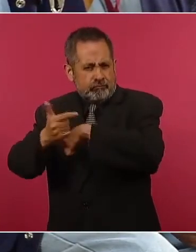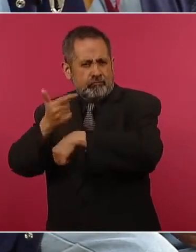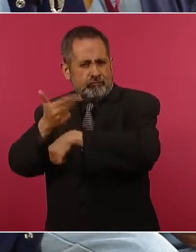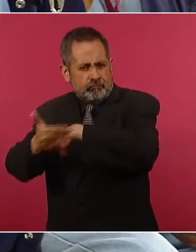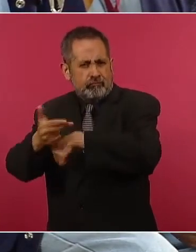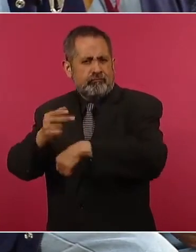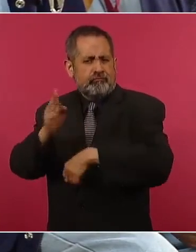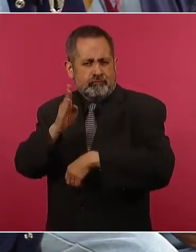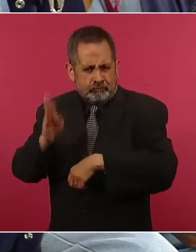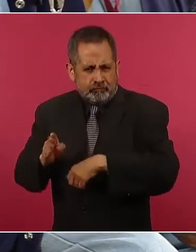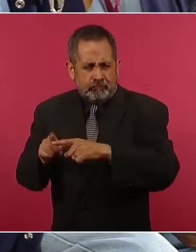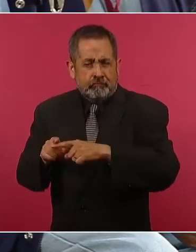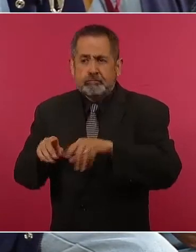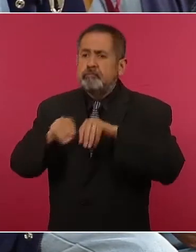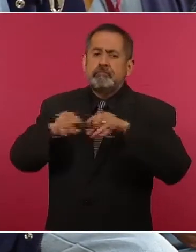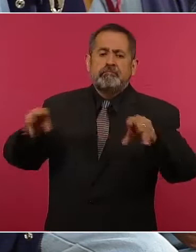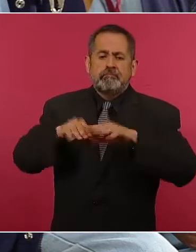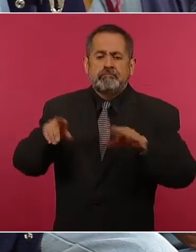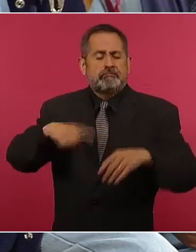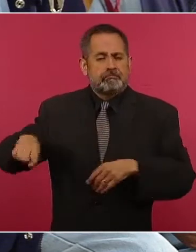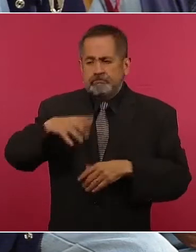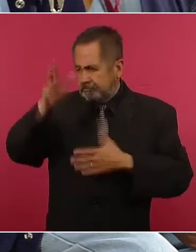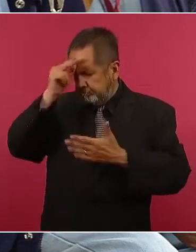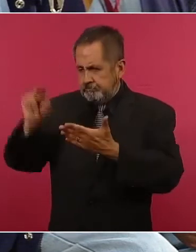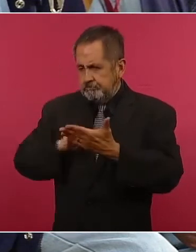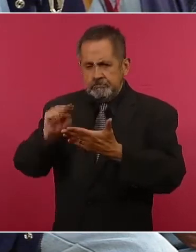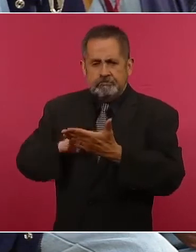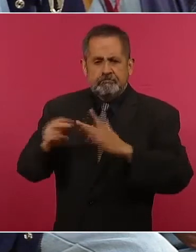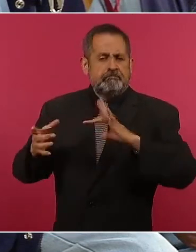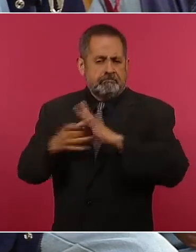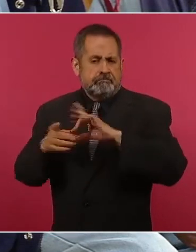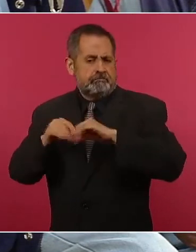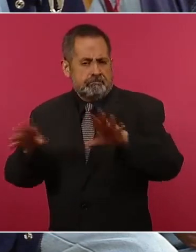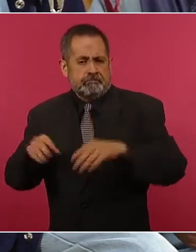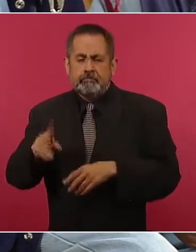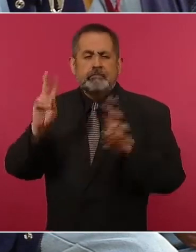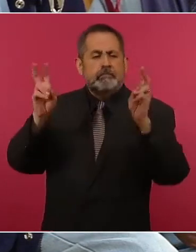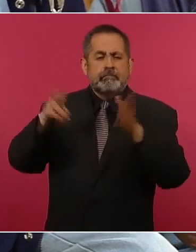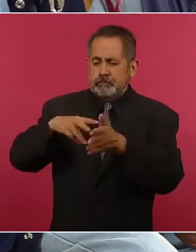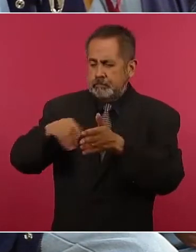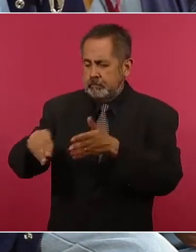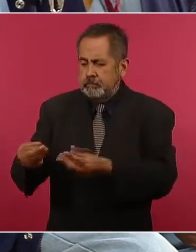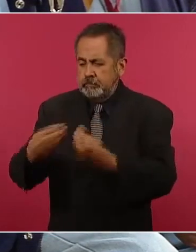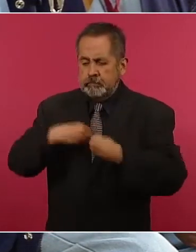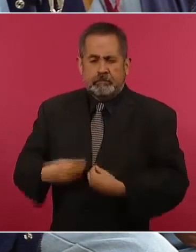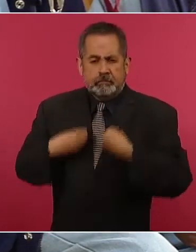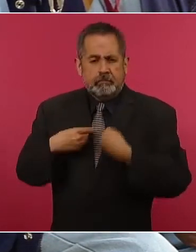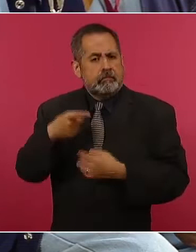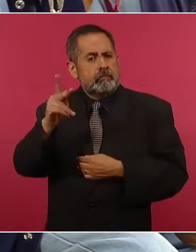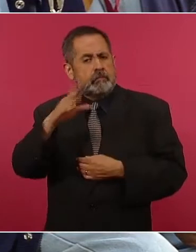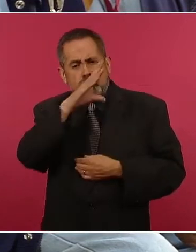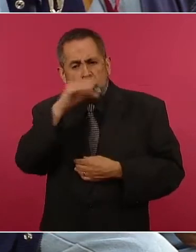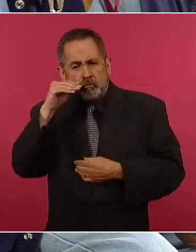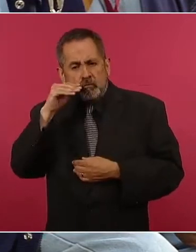y Belice, se hicieron públicos todos los acuerdos que tuvo con esos países, con Sembrando Vida. Sin embargo, en el caso de Cuba no se ha